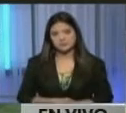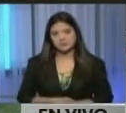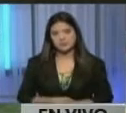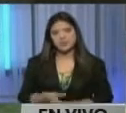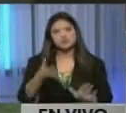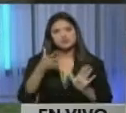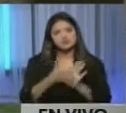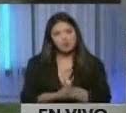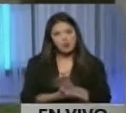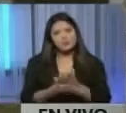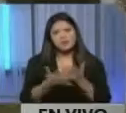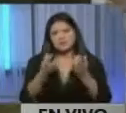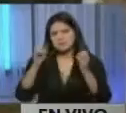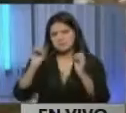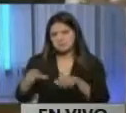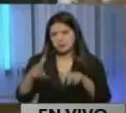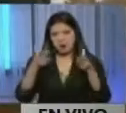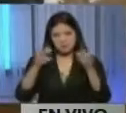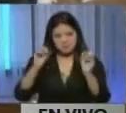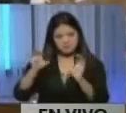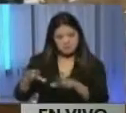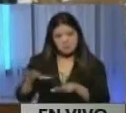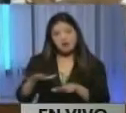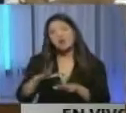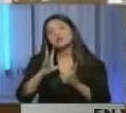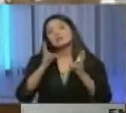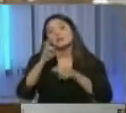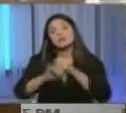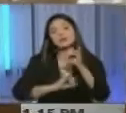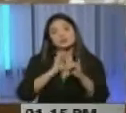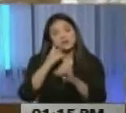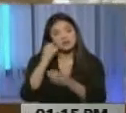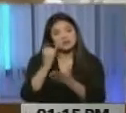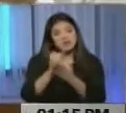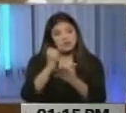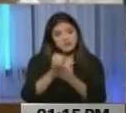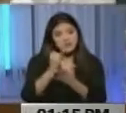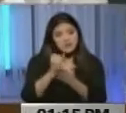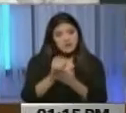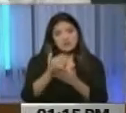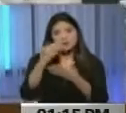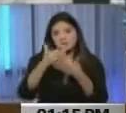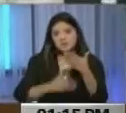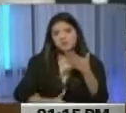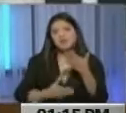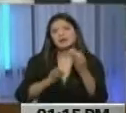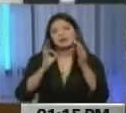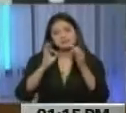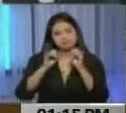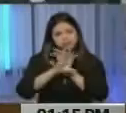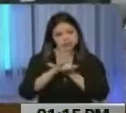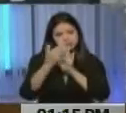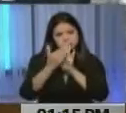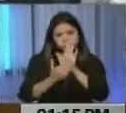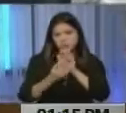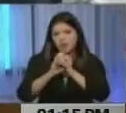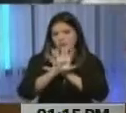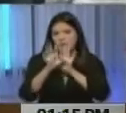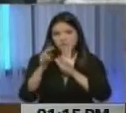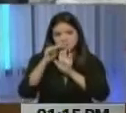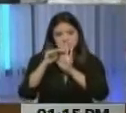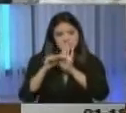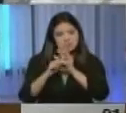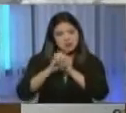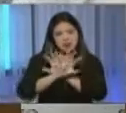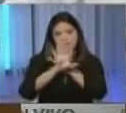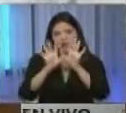Respecto a la dejación de las armas, el componente internacional la verifica en los términos y con las debidas garantías establecidas